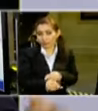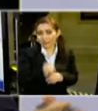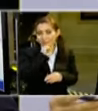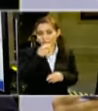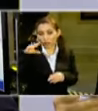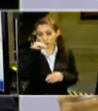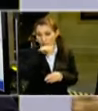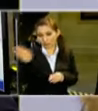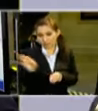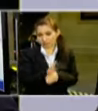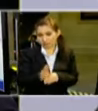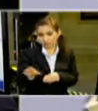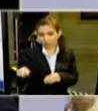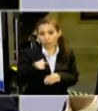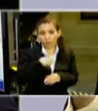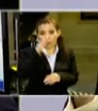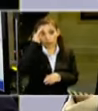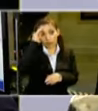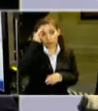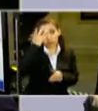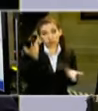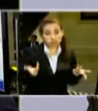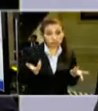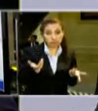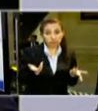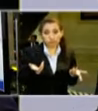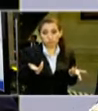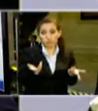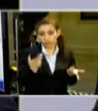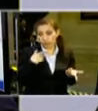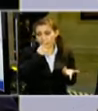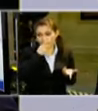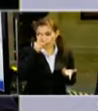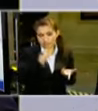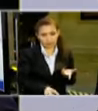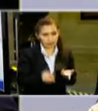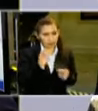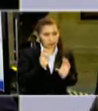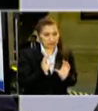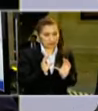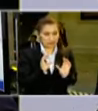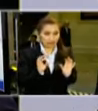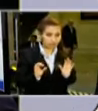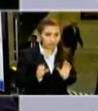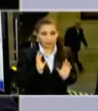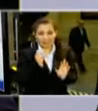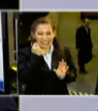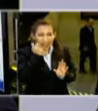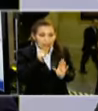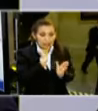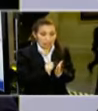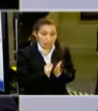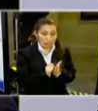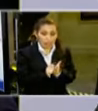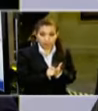Cuba. ¿Por qué no pensamos, y esto lo digo con mucho cuidado y casi